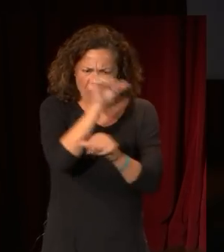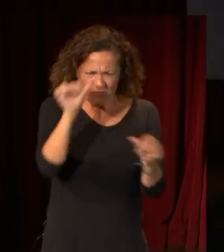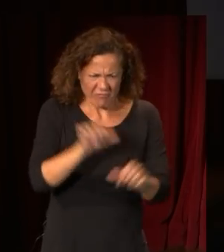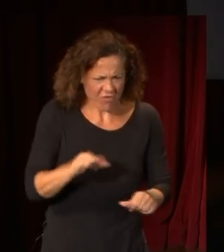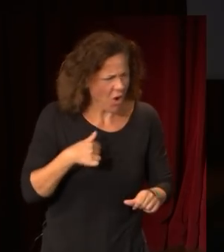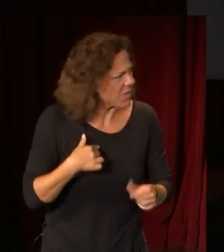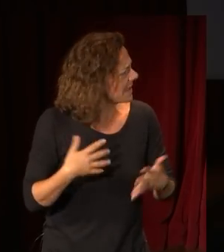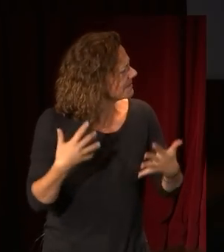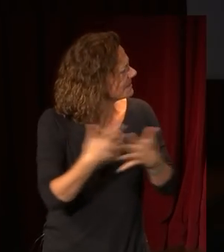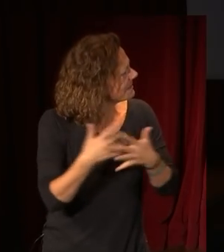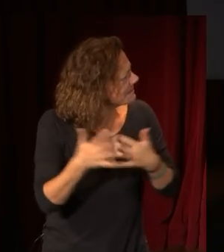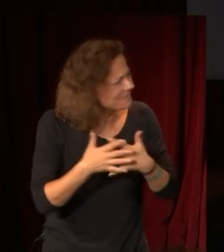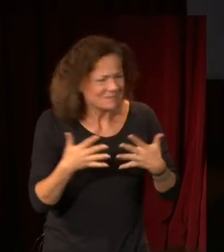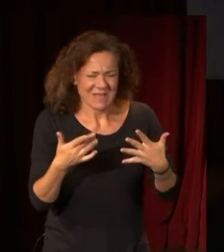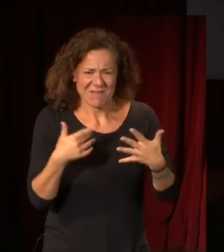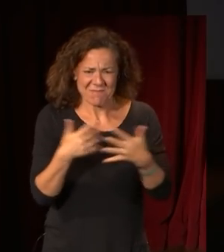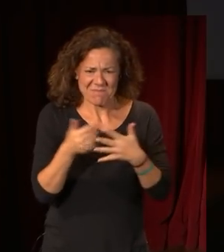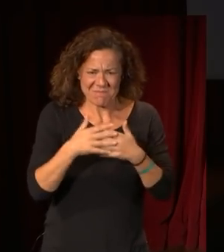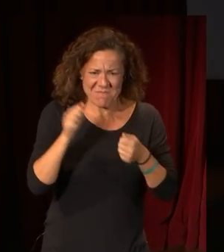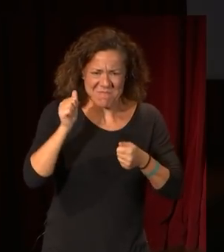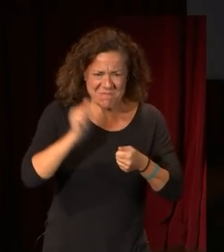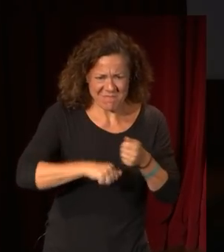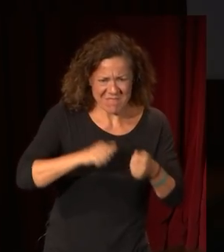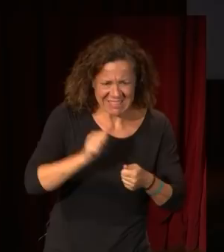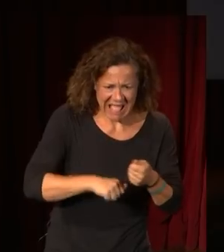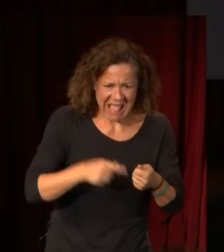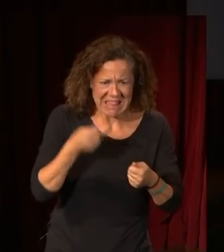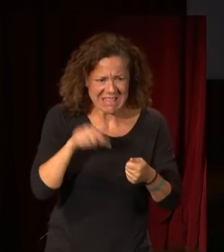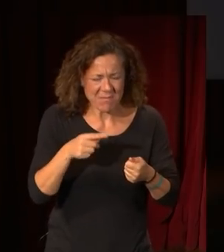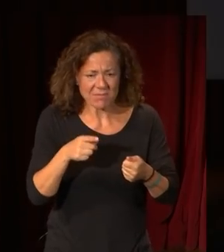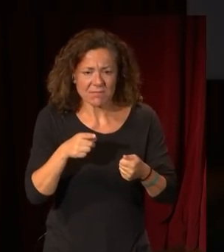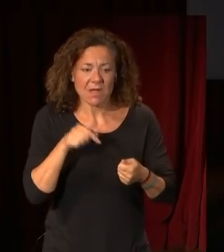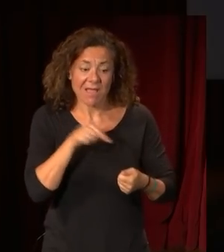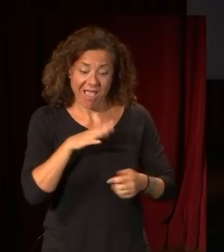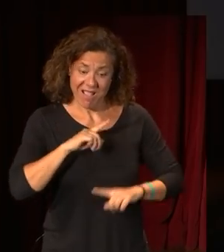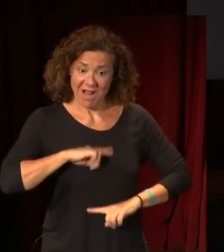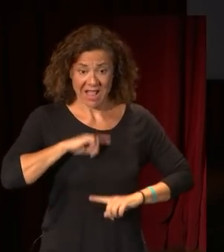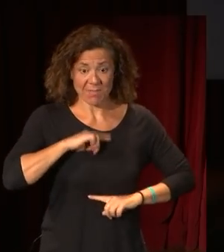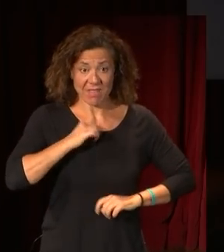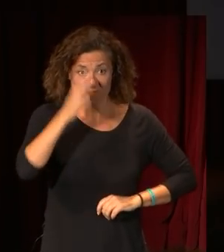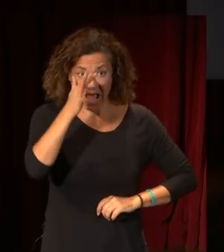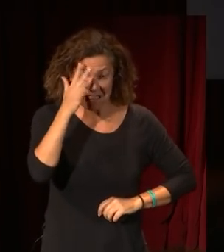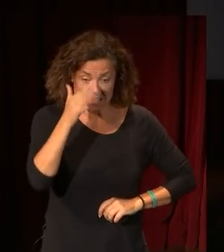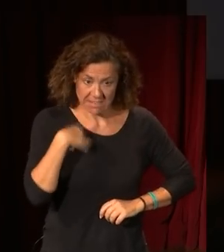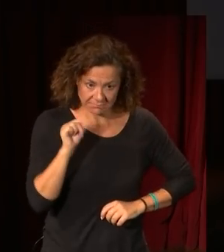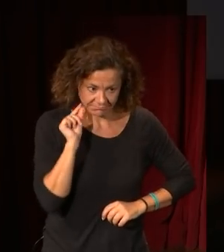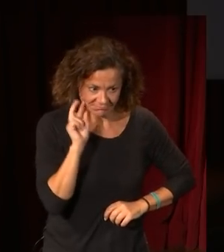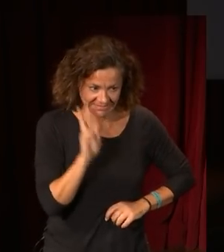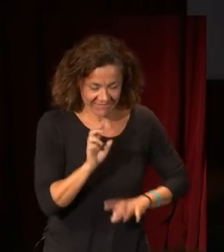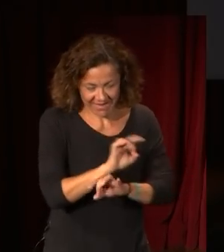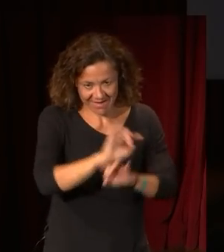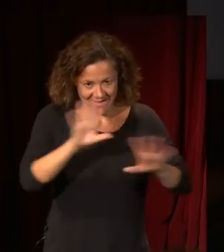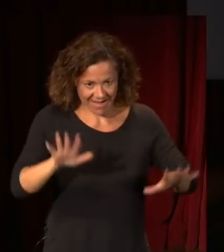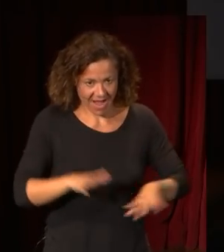esta estructura metálica e híbrida que nos presenta también la capacidad de fantasía y de imaginación total